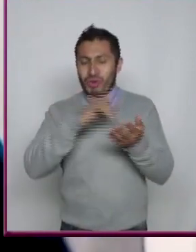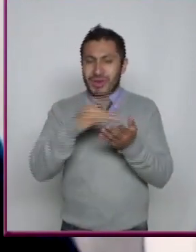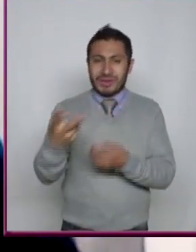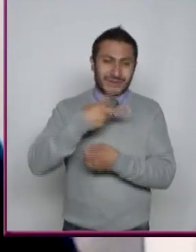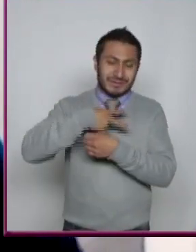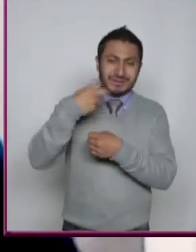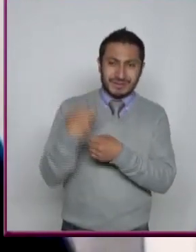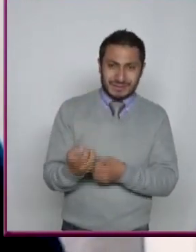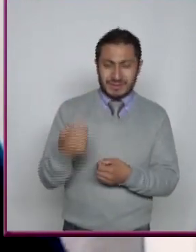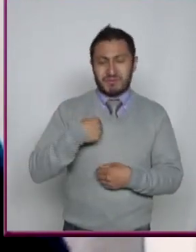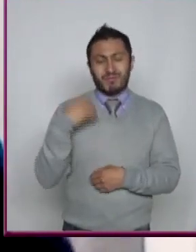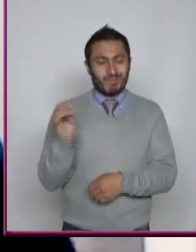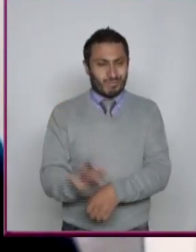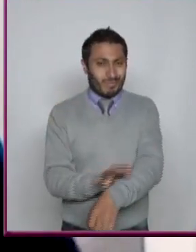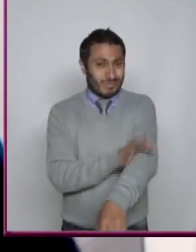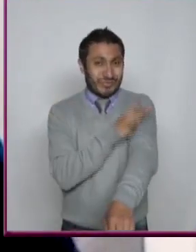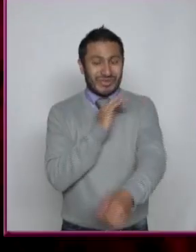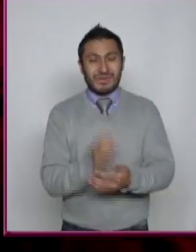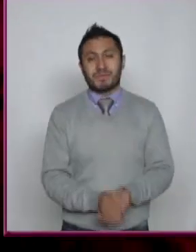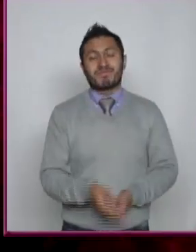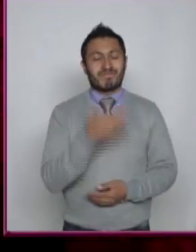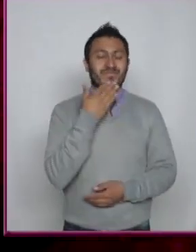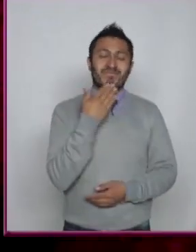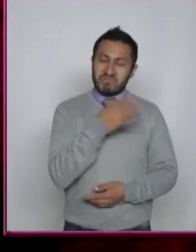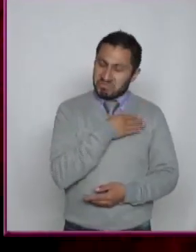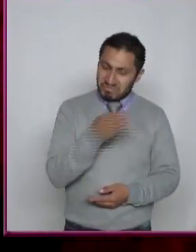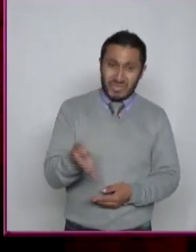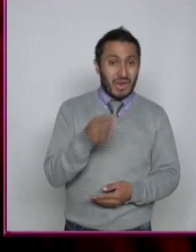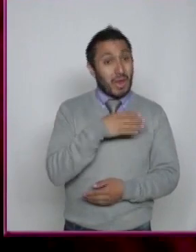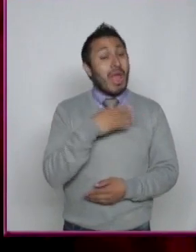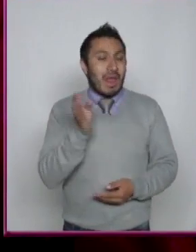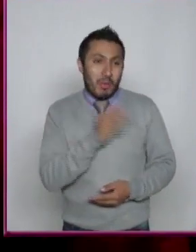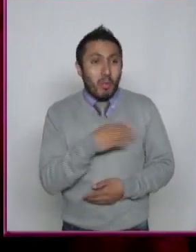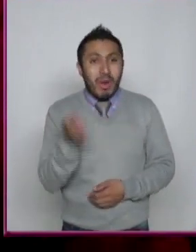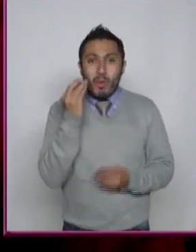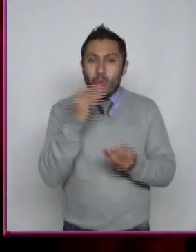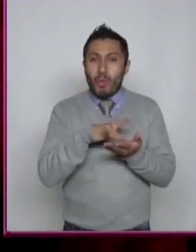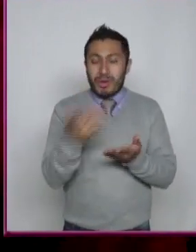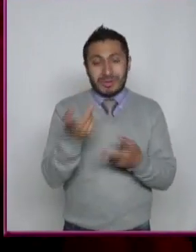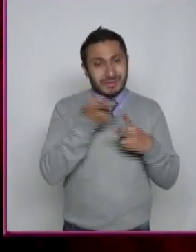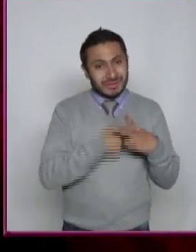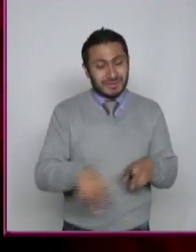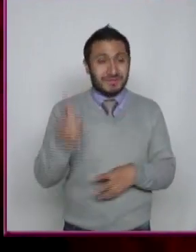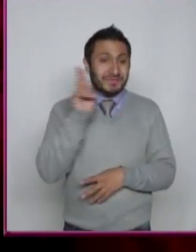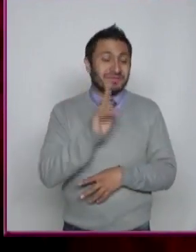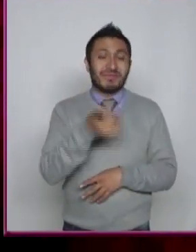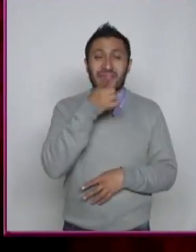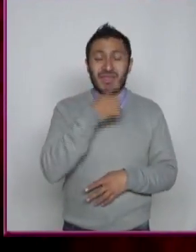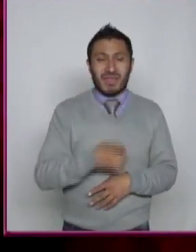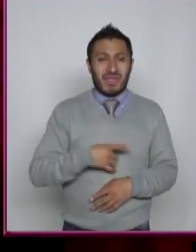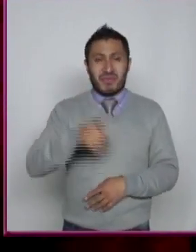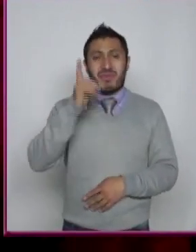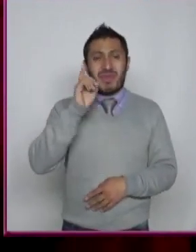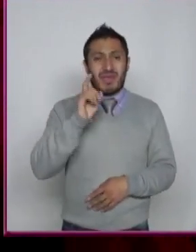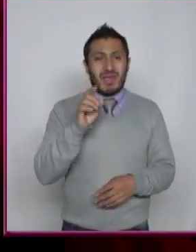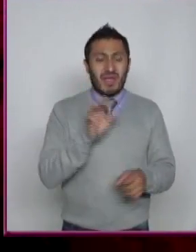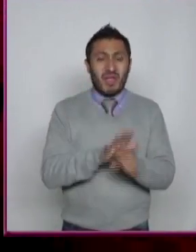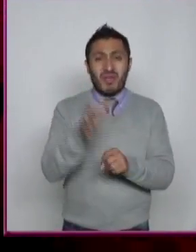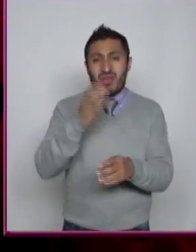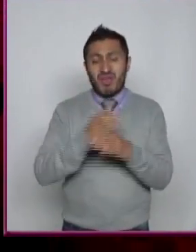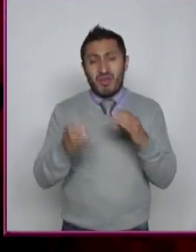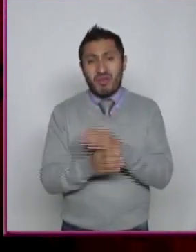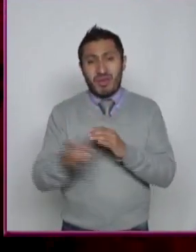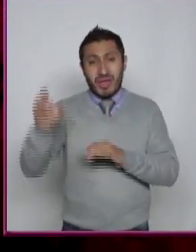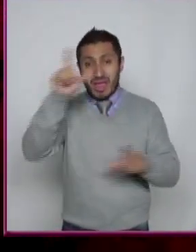gracias por la invitación. Estoy emocionado. Qué bueno, muchas gracias. Comencemos. A ver, dime, ¿cuáles son los procesos químicos